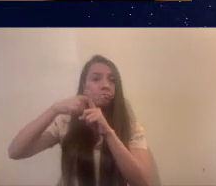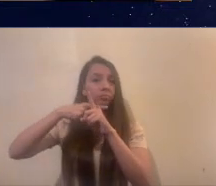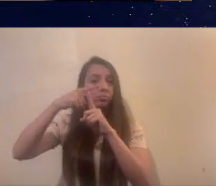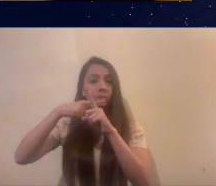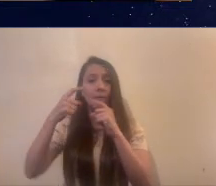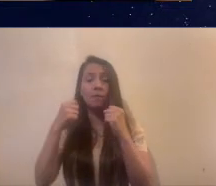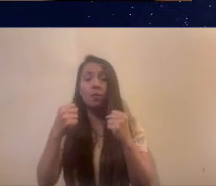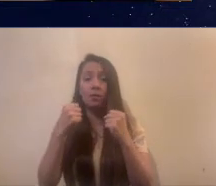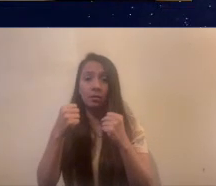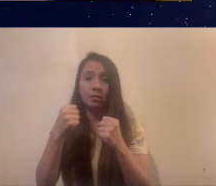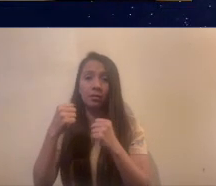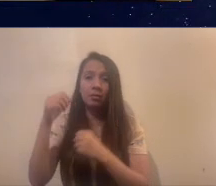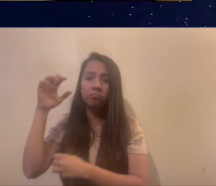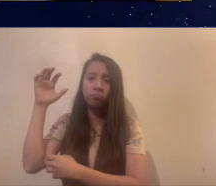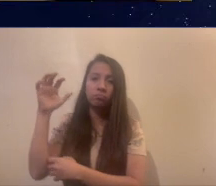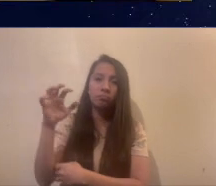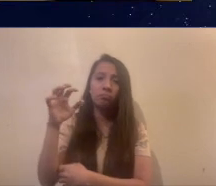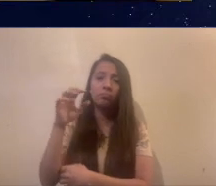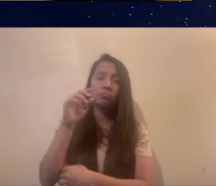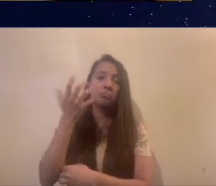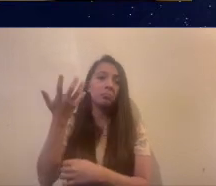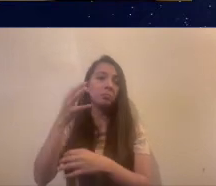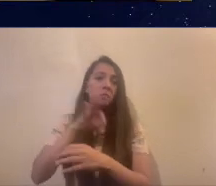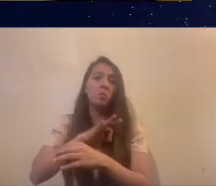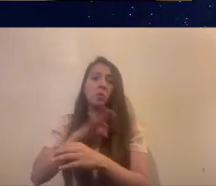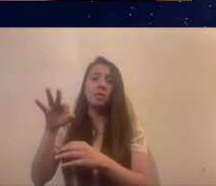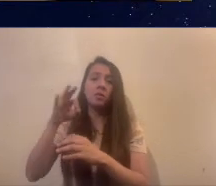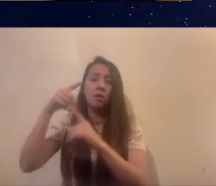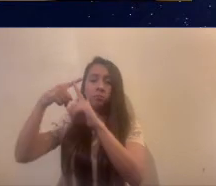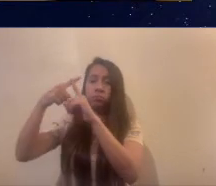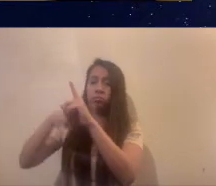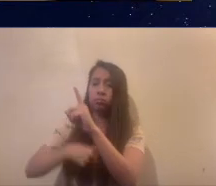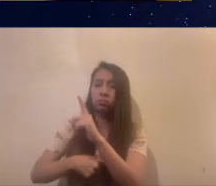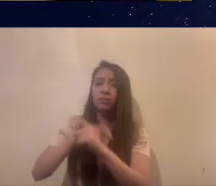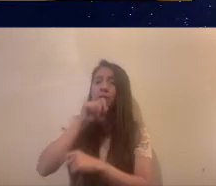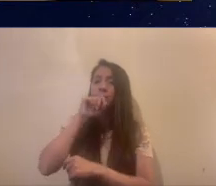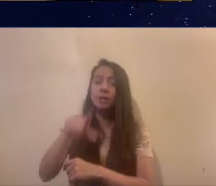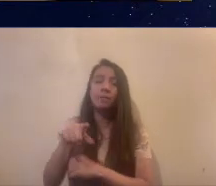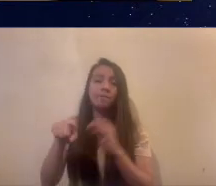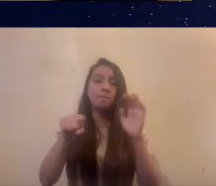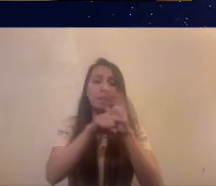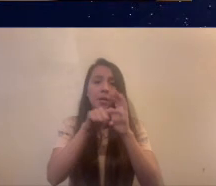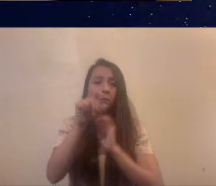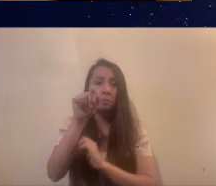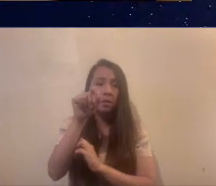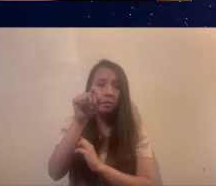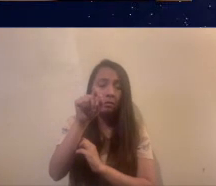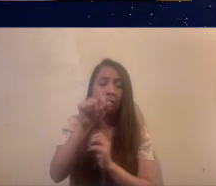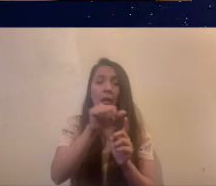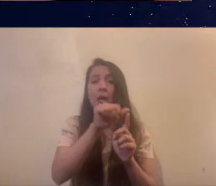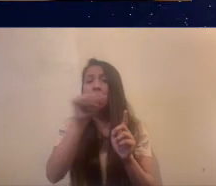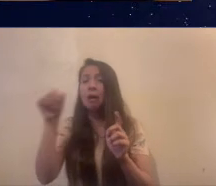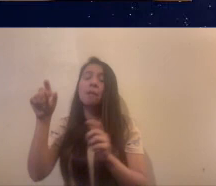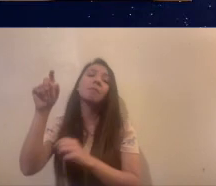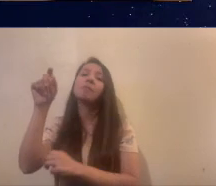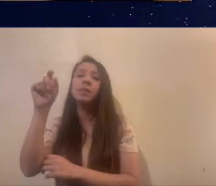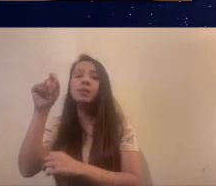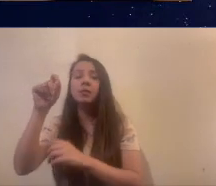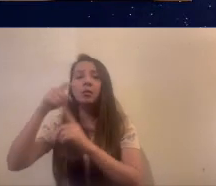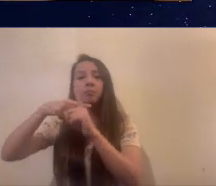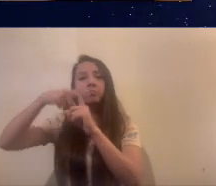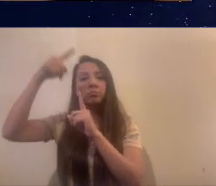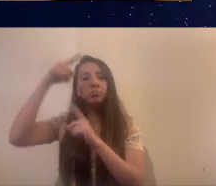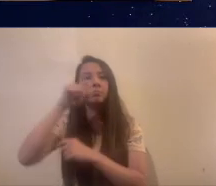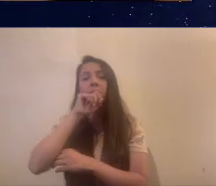térmicas muy grandes, de temperaturas que van desde los menos 20 grados en las situaciones más extremas hasta los 20